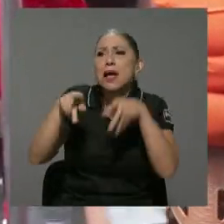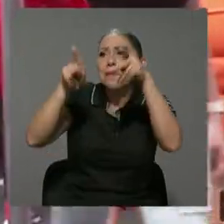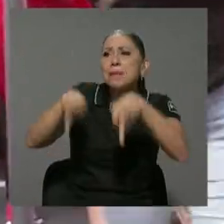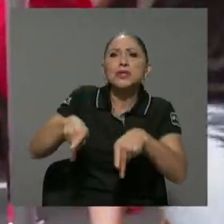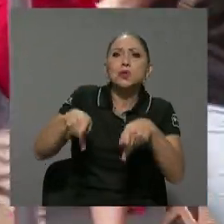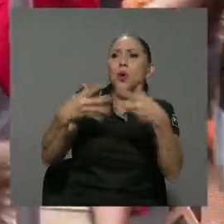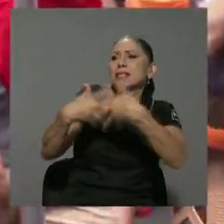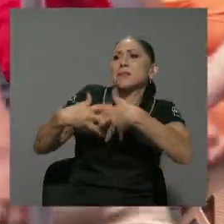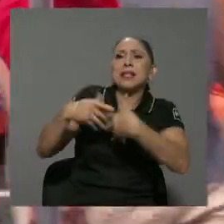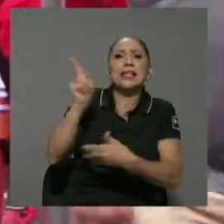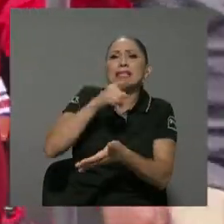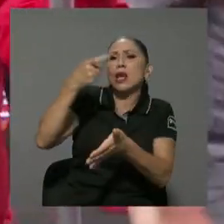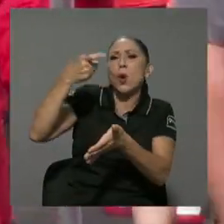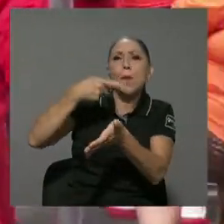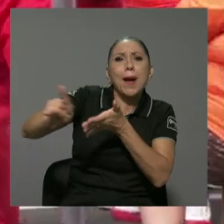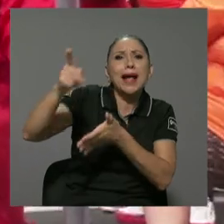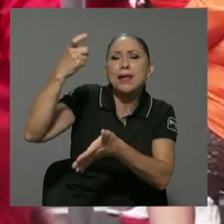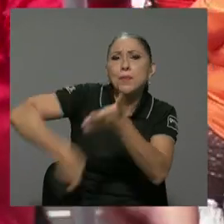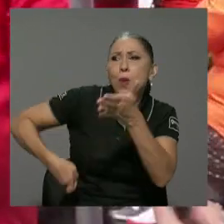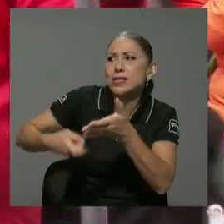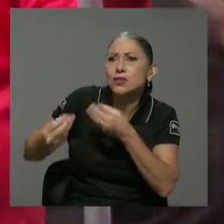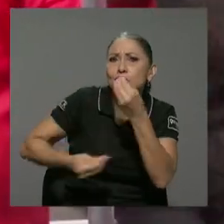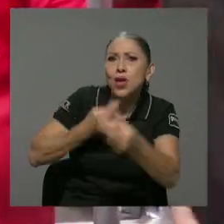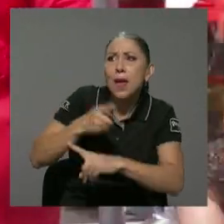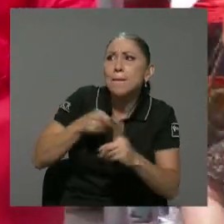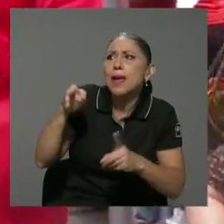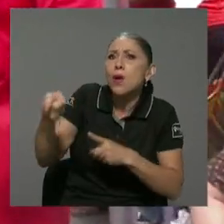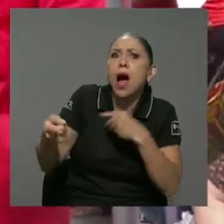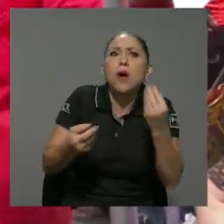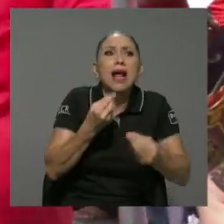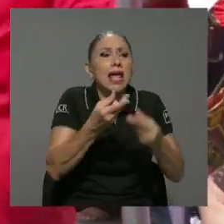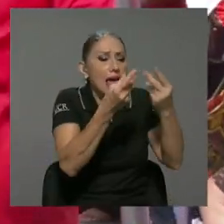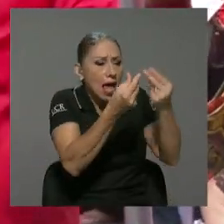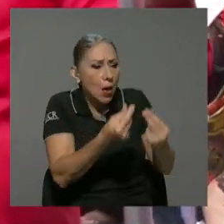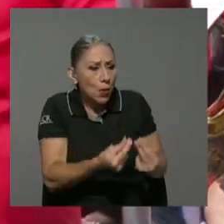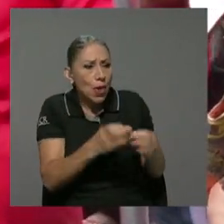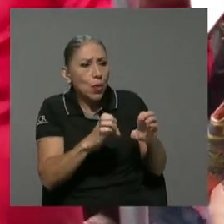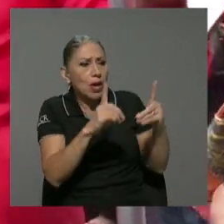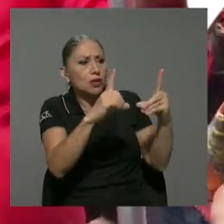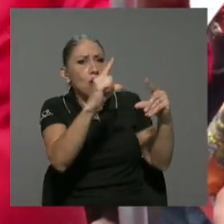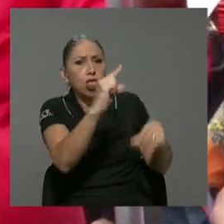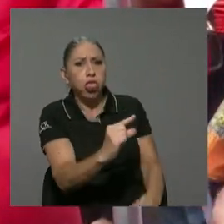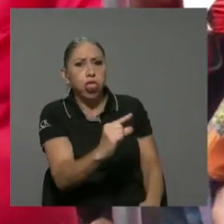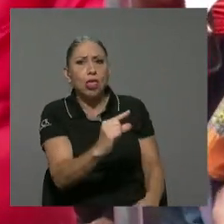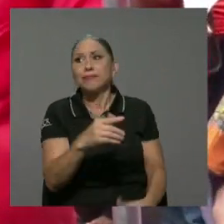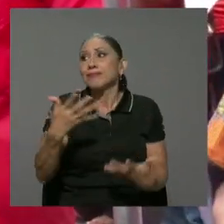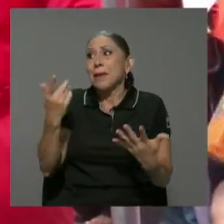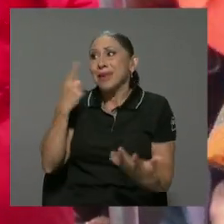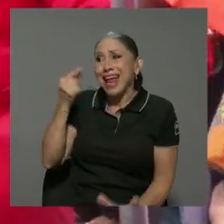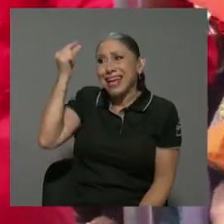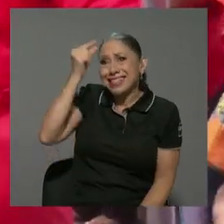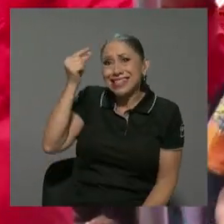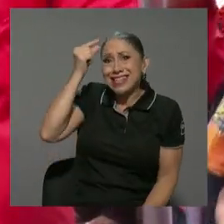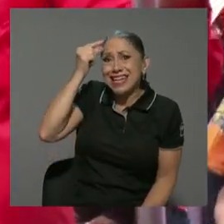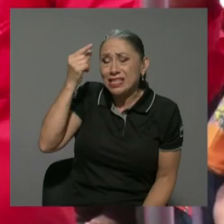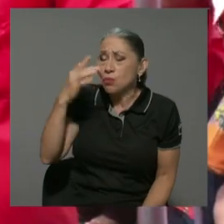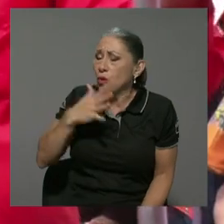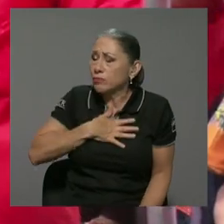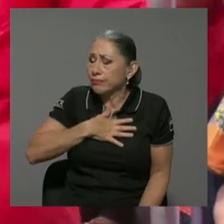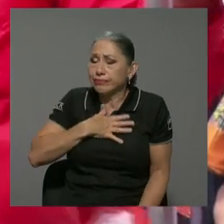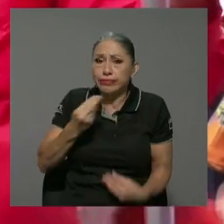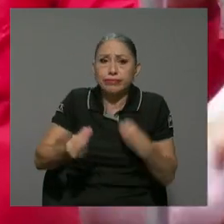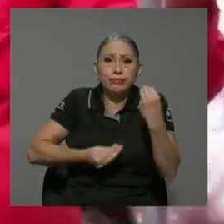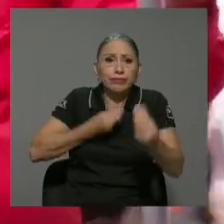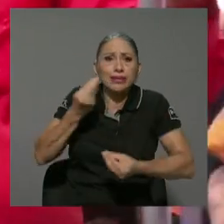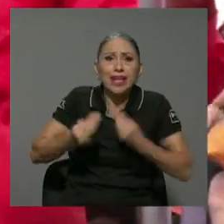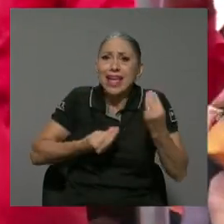que están recortando educación. O sea, es que, mira, este ministro tiene un cinismo tan grande, Nogui, que debería de irse también